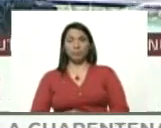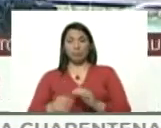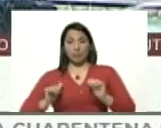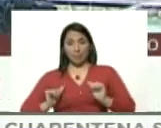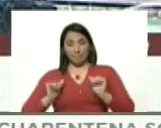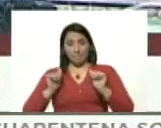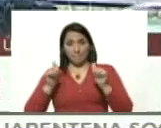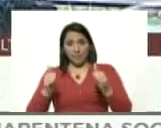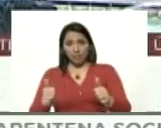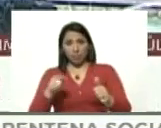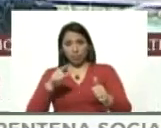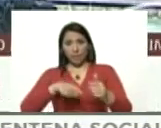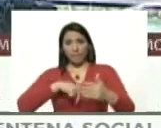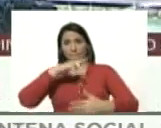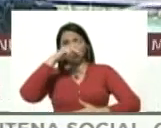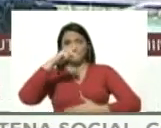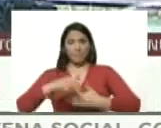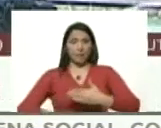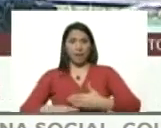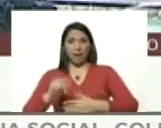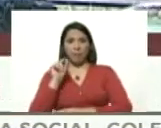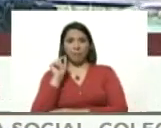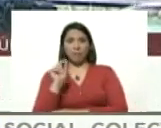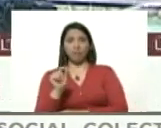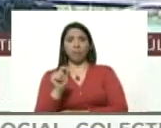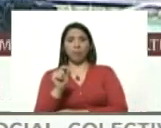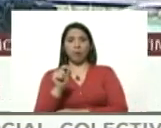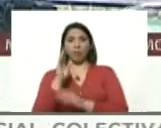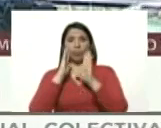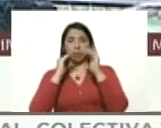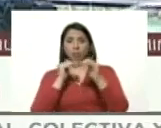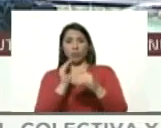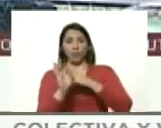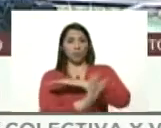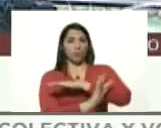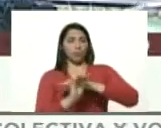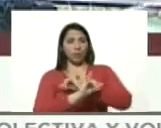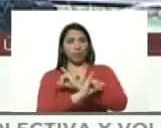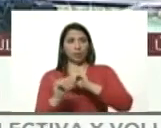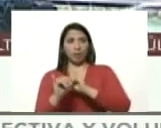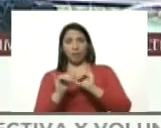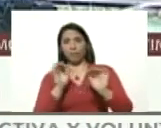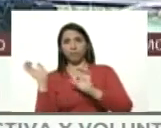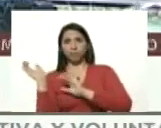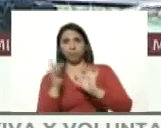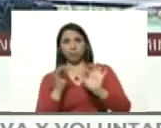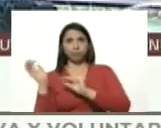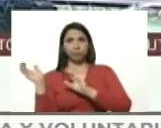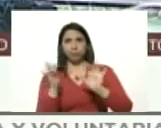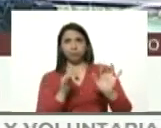inició este plan de los puestos de atención fronteriza, ya han regresado a Venezuela